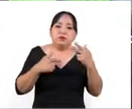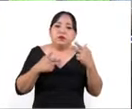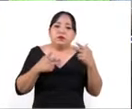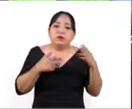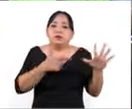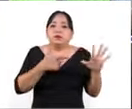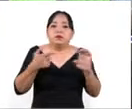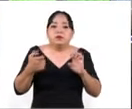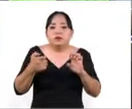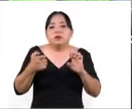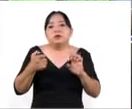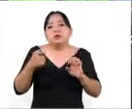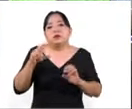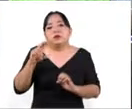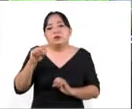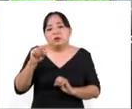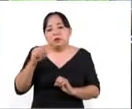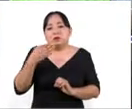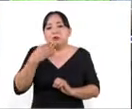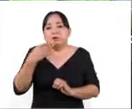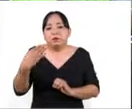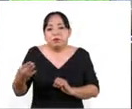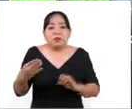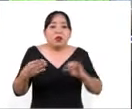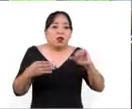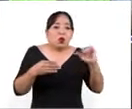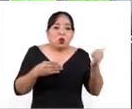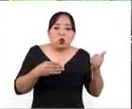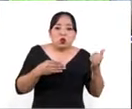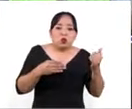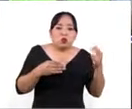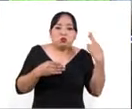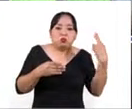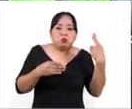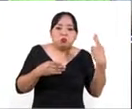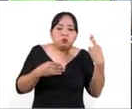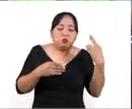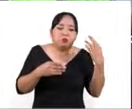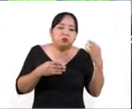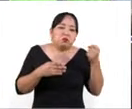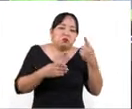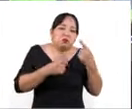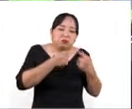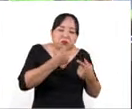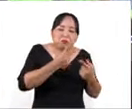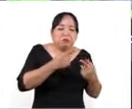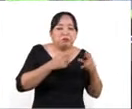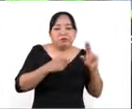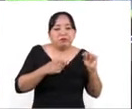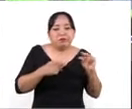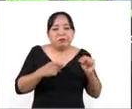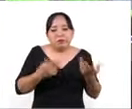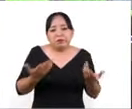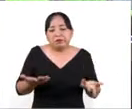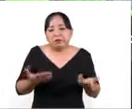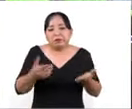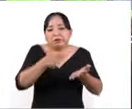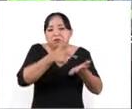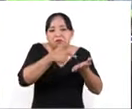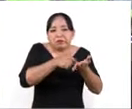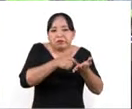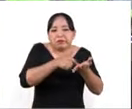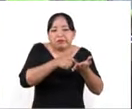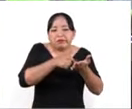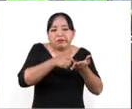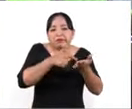13.737 operaron de manera correcta y 123 fueron los que no sonaron. No hay una distribución geográfica particular.